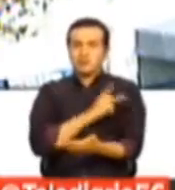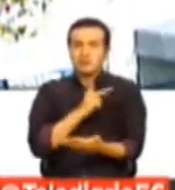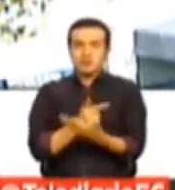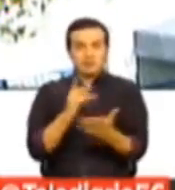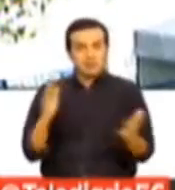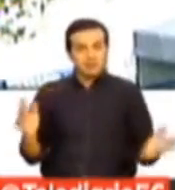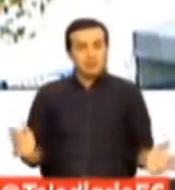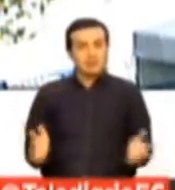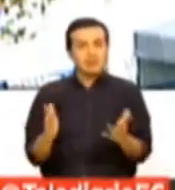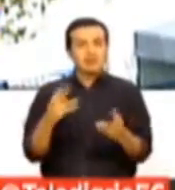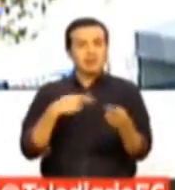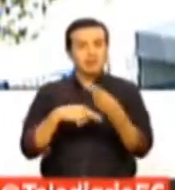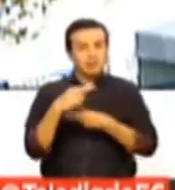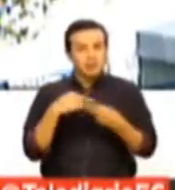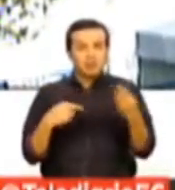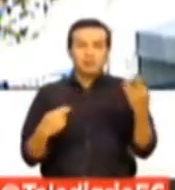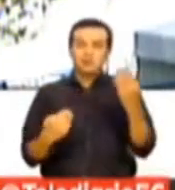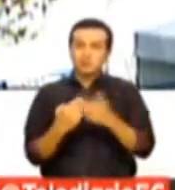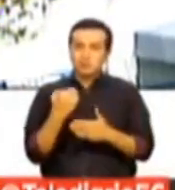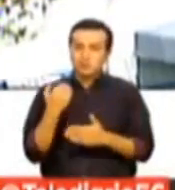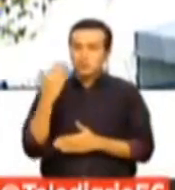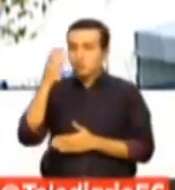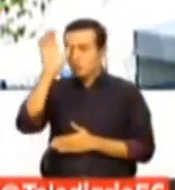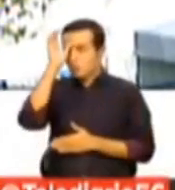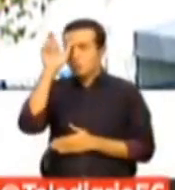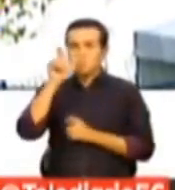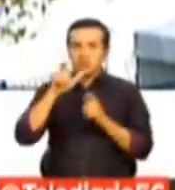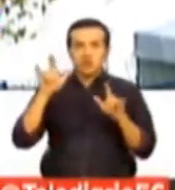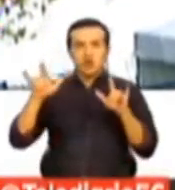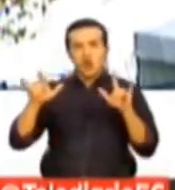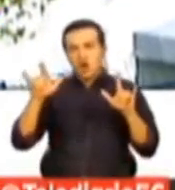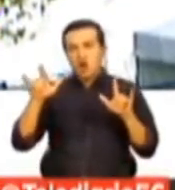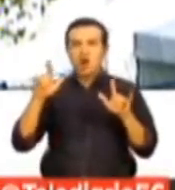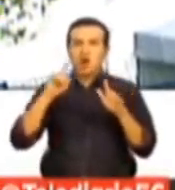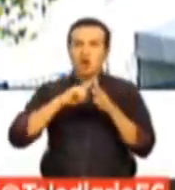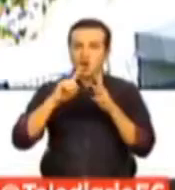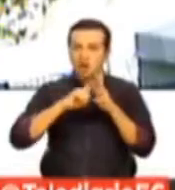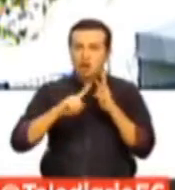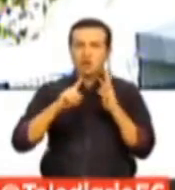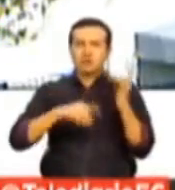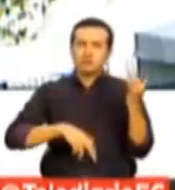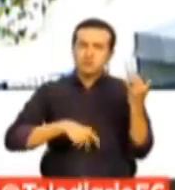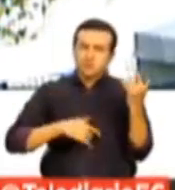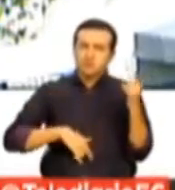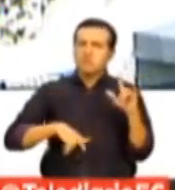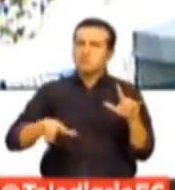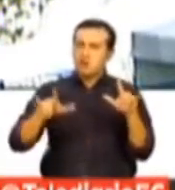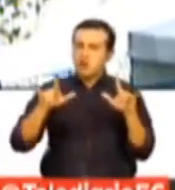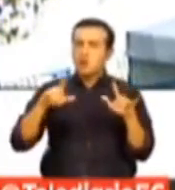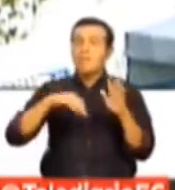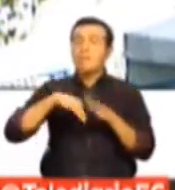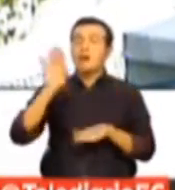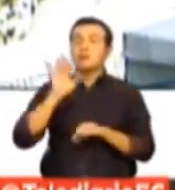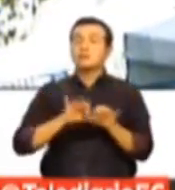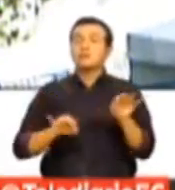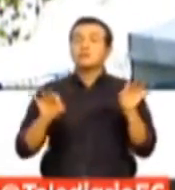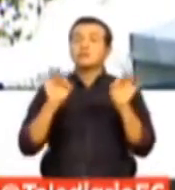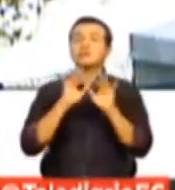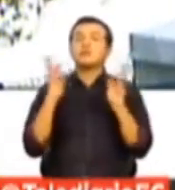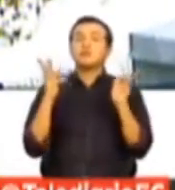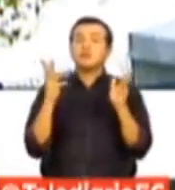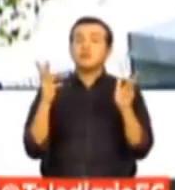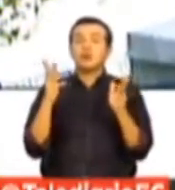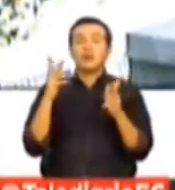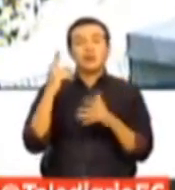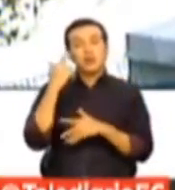para fomentar los emprendimientos de las culturas urbanas, también el género del rock, pero por sobre todo fomentar